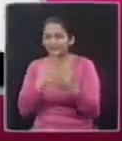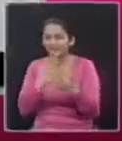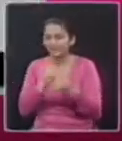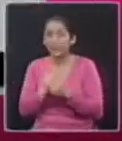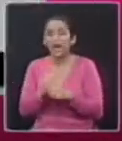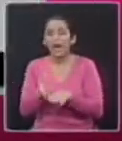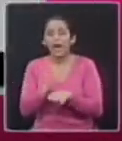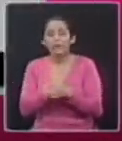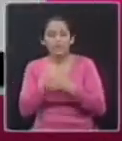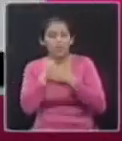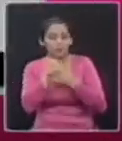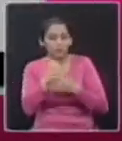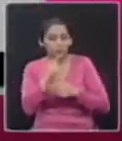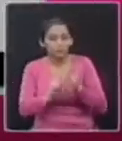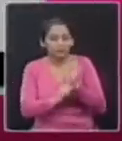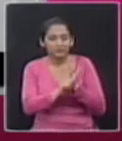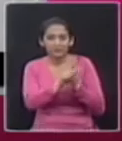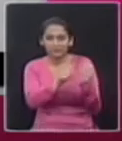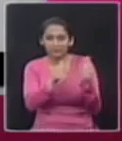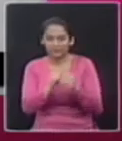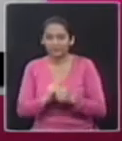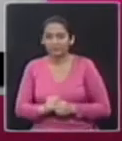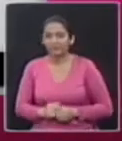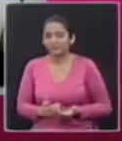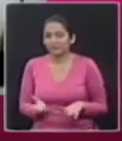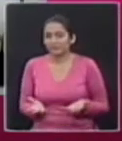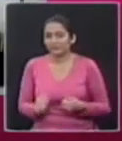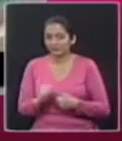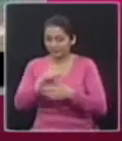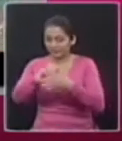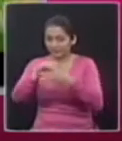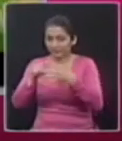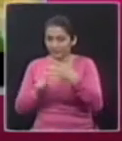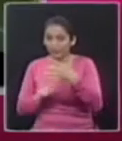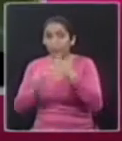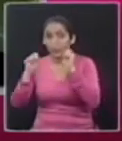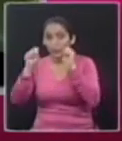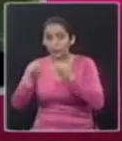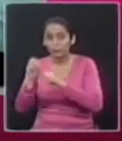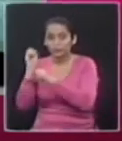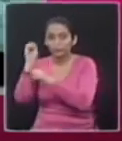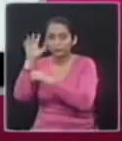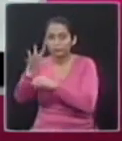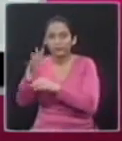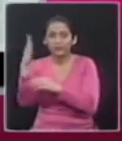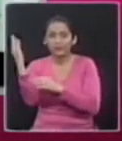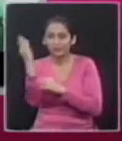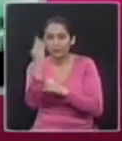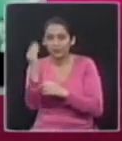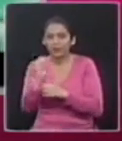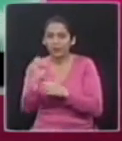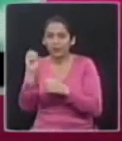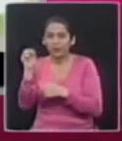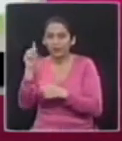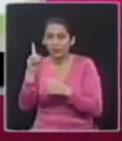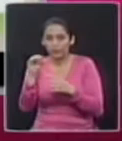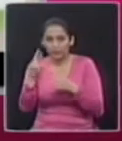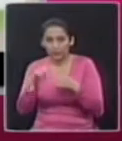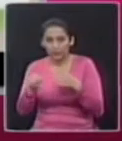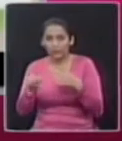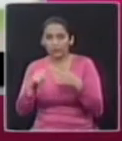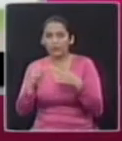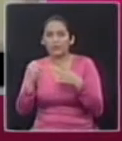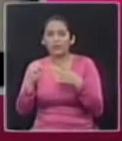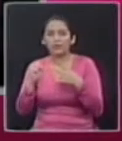ayudó en el desarrollo. Y lo tenemos de manera exclusiva, lo vamos a transmitir en nuestros canales en OnDirecTV, en DirecTV